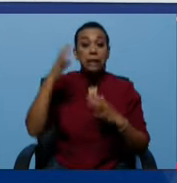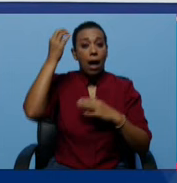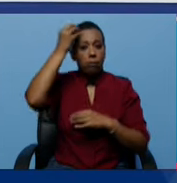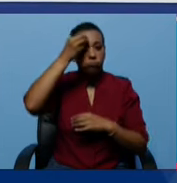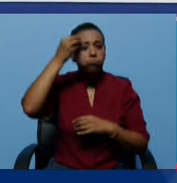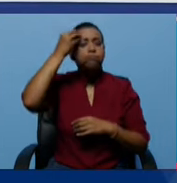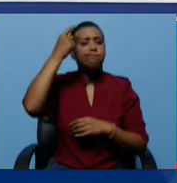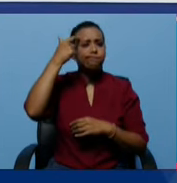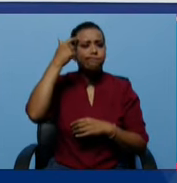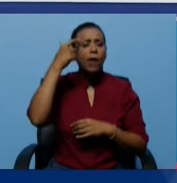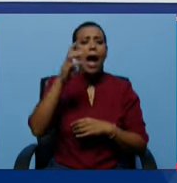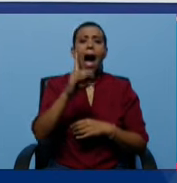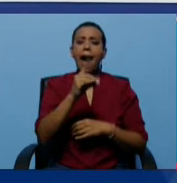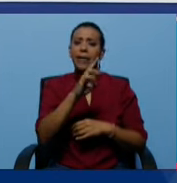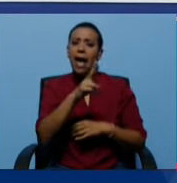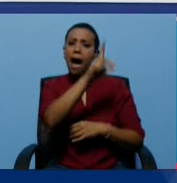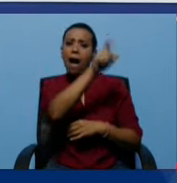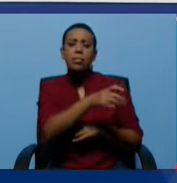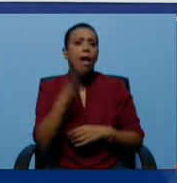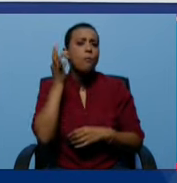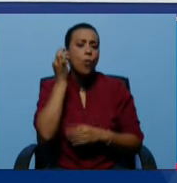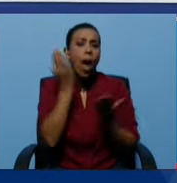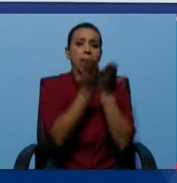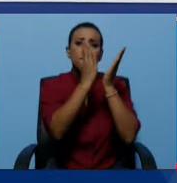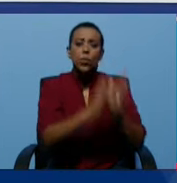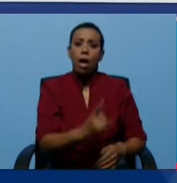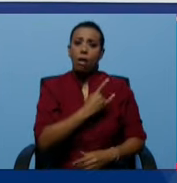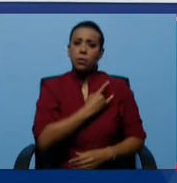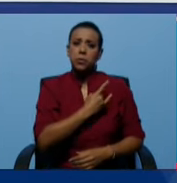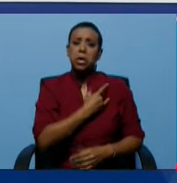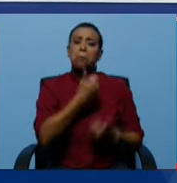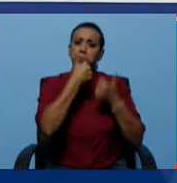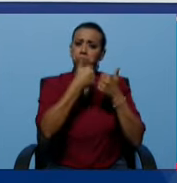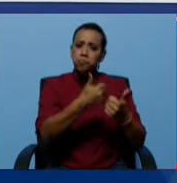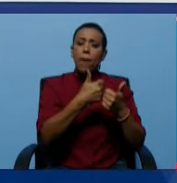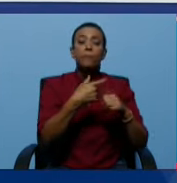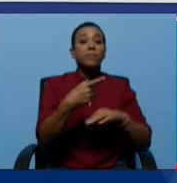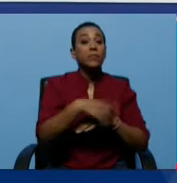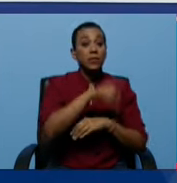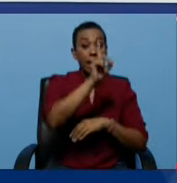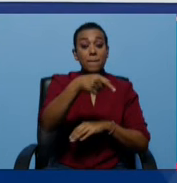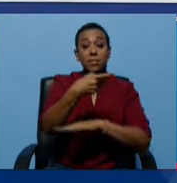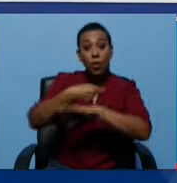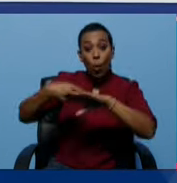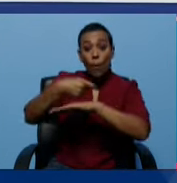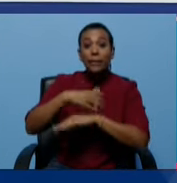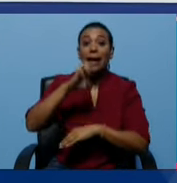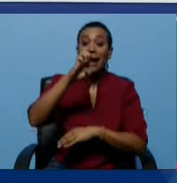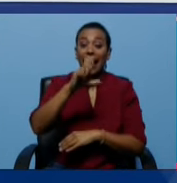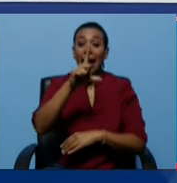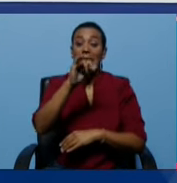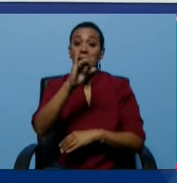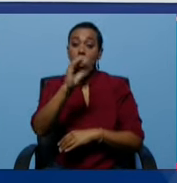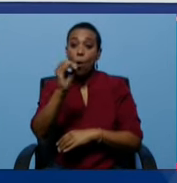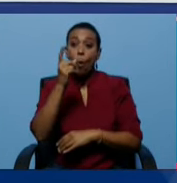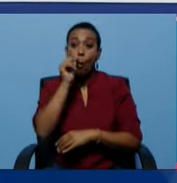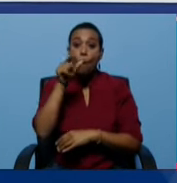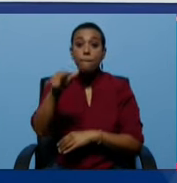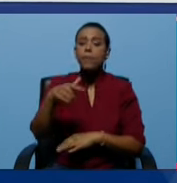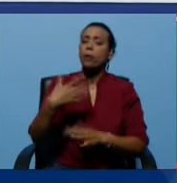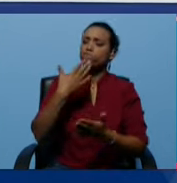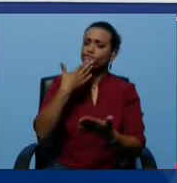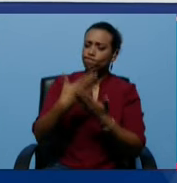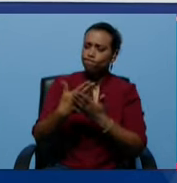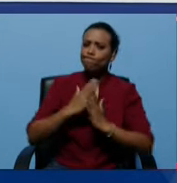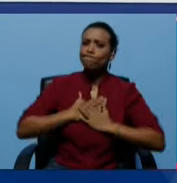reflexiones de Adriana Guaramato, del gobernador Elio Sierra Alta,